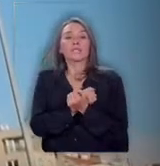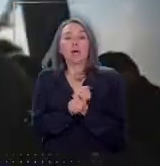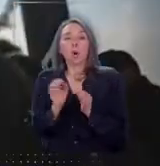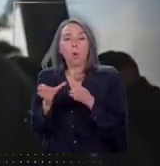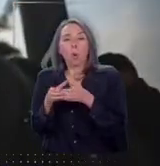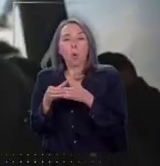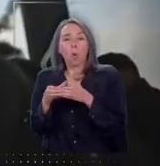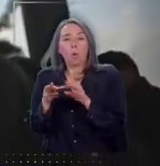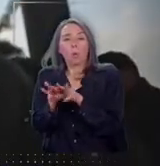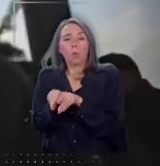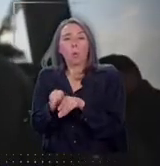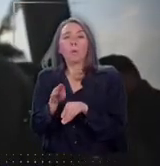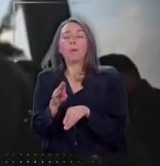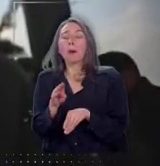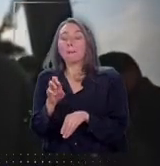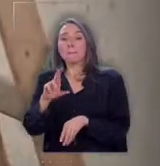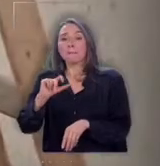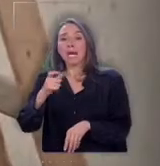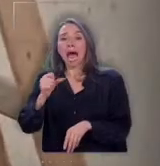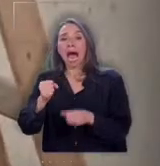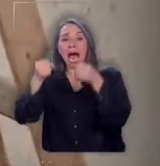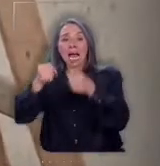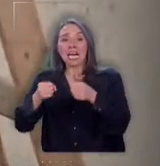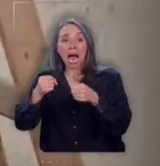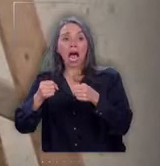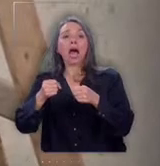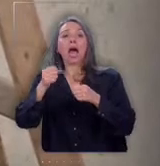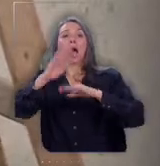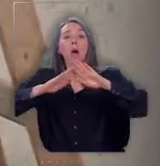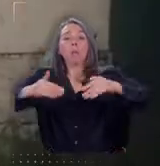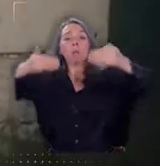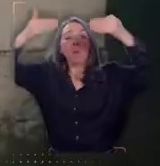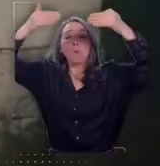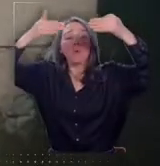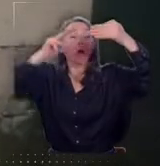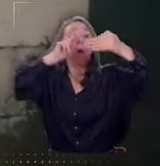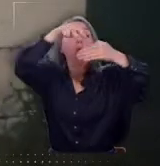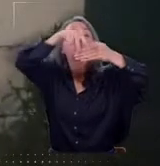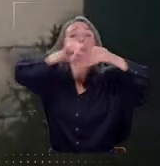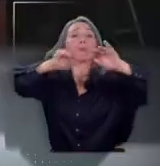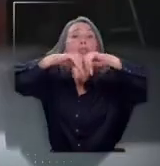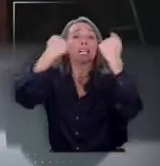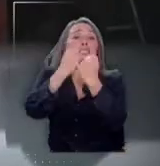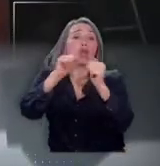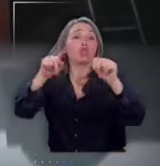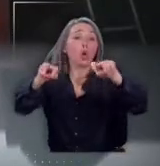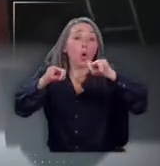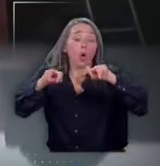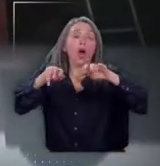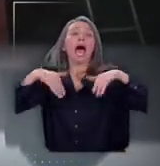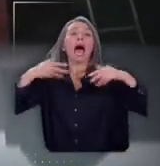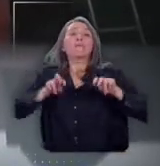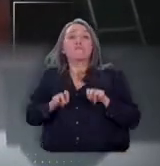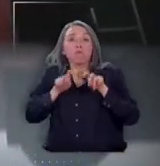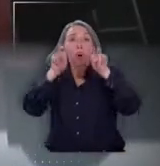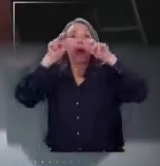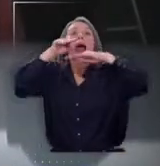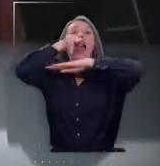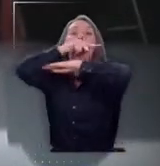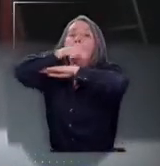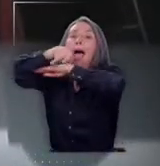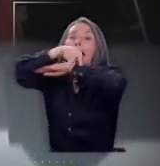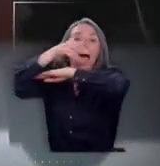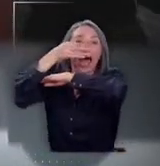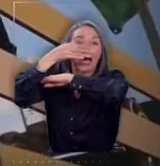que se ubican detrás de un muro se paran sobre escaleras para poder ver y alentar a su equipo en un partido frente al Sparta de